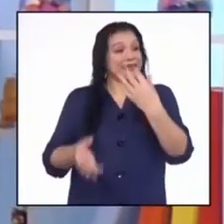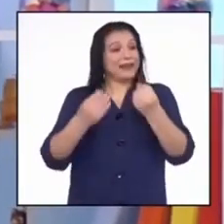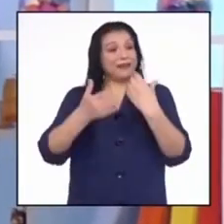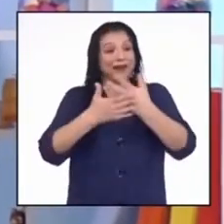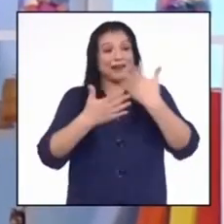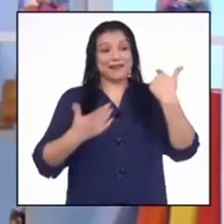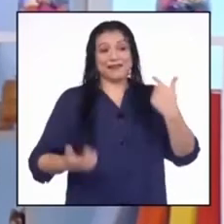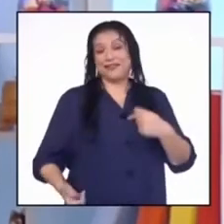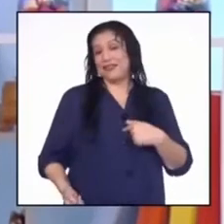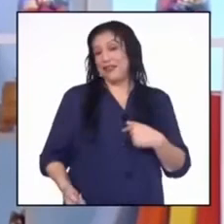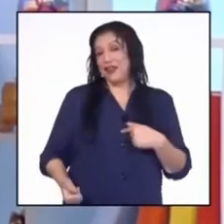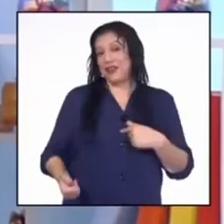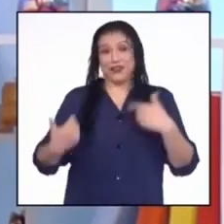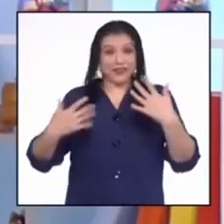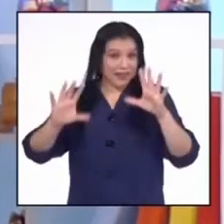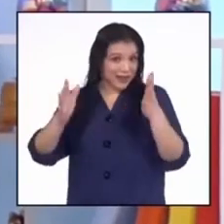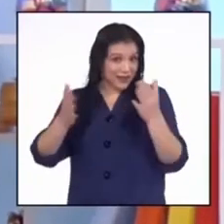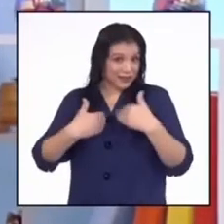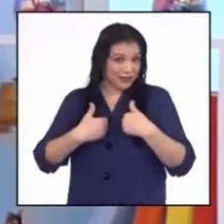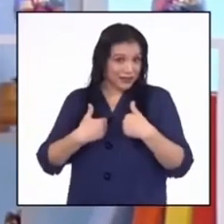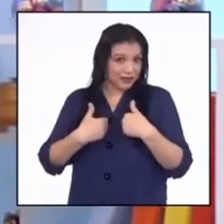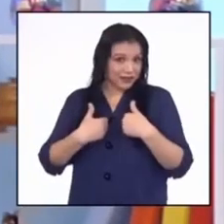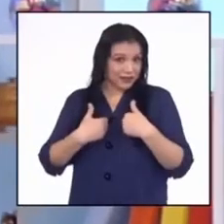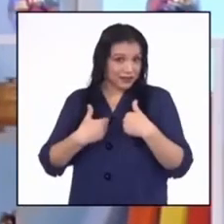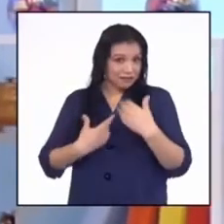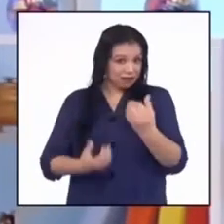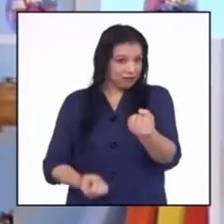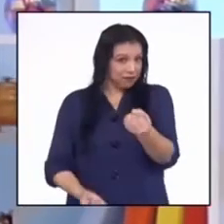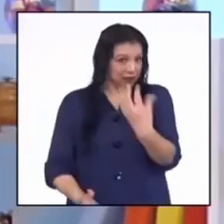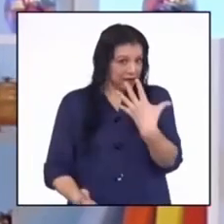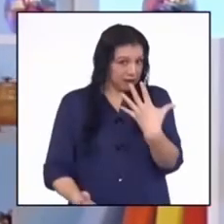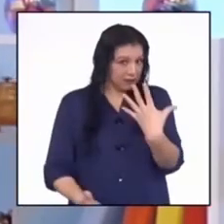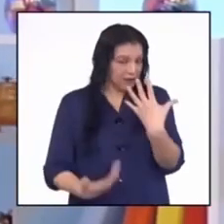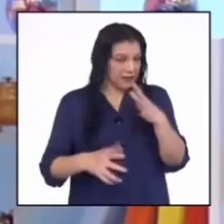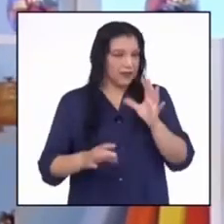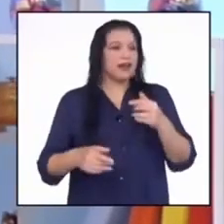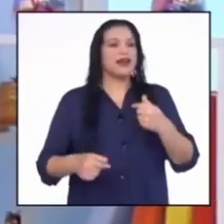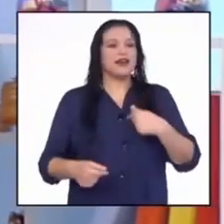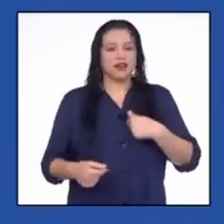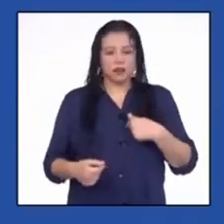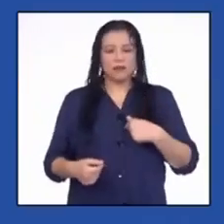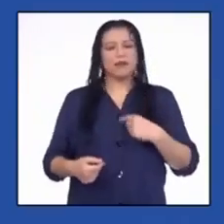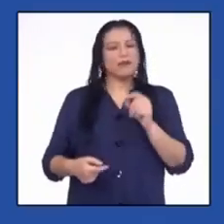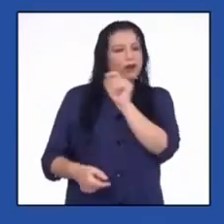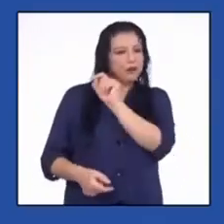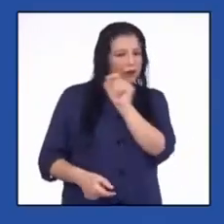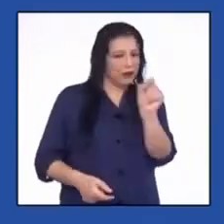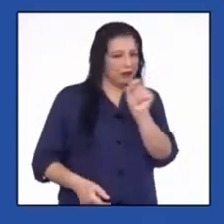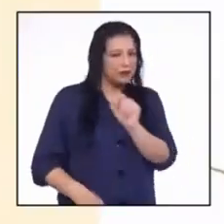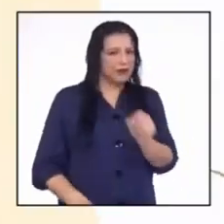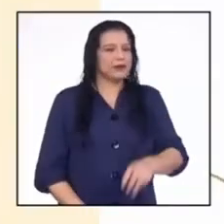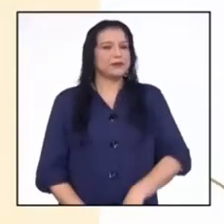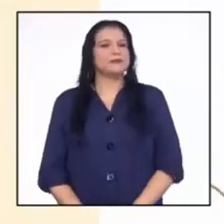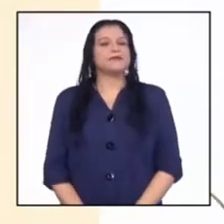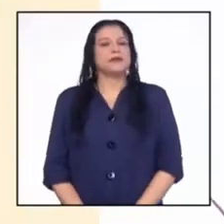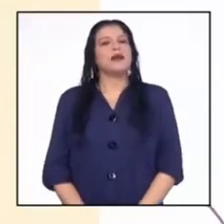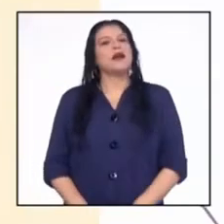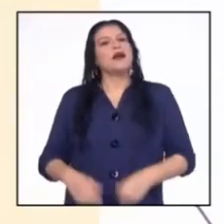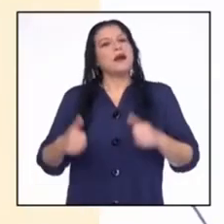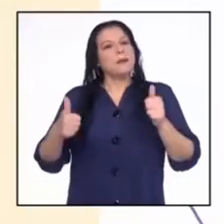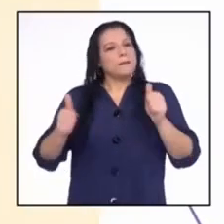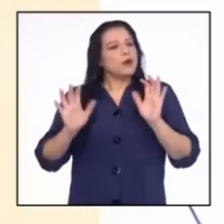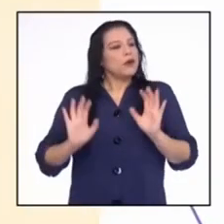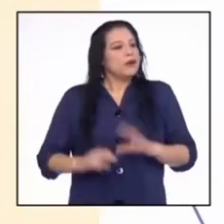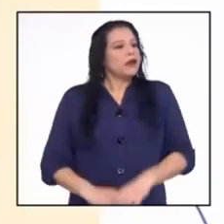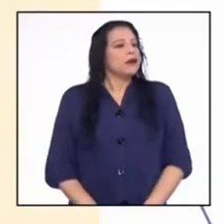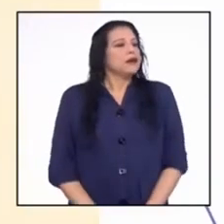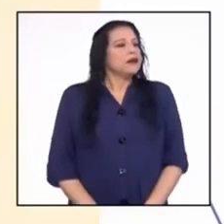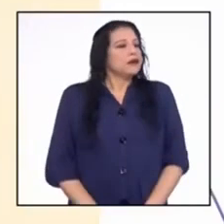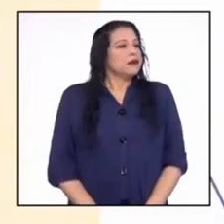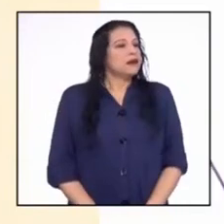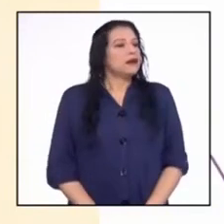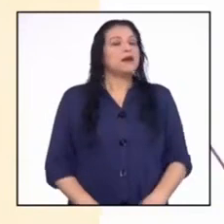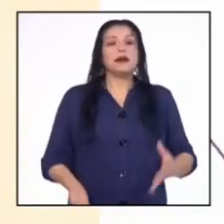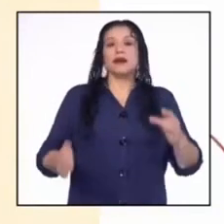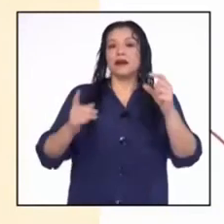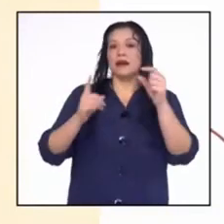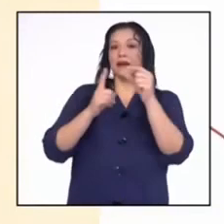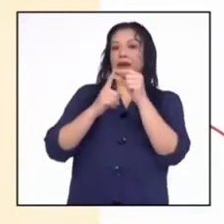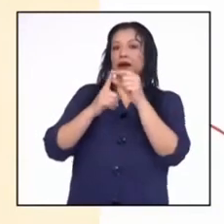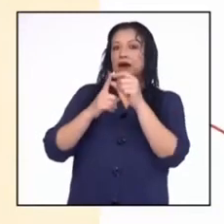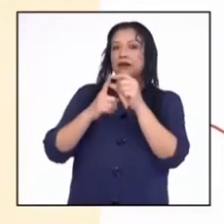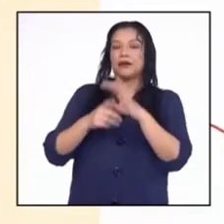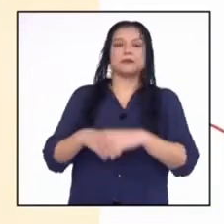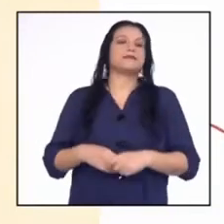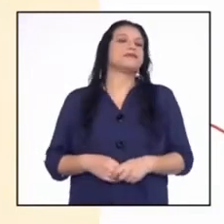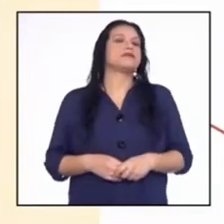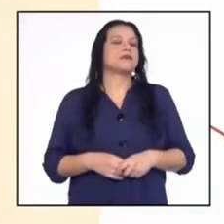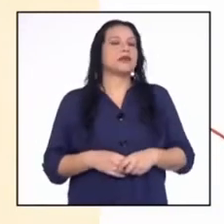que yo. ¿Ya los tienen? ¿Sí? Yo misma los voy a marcar. Muy bien notado. Les explicaré. En